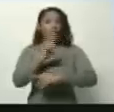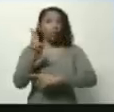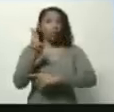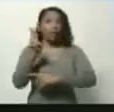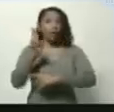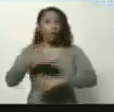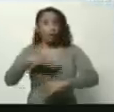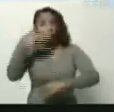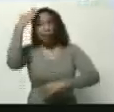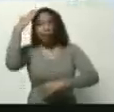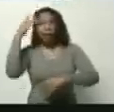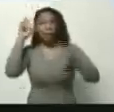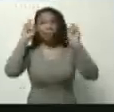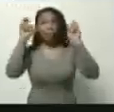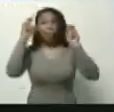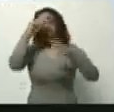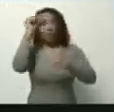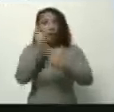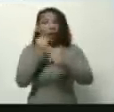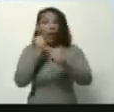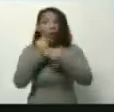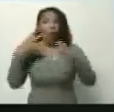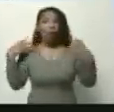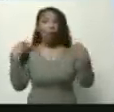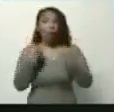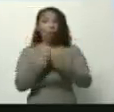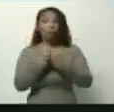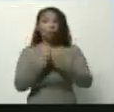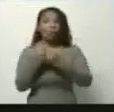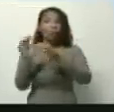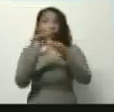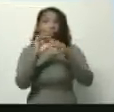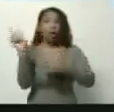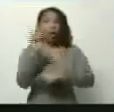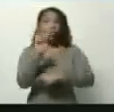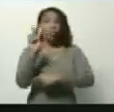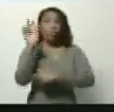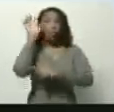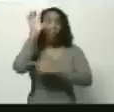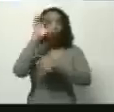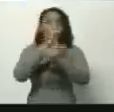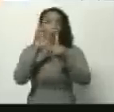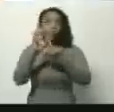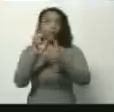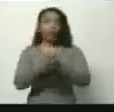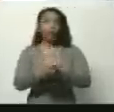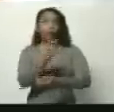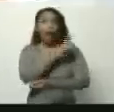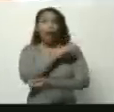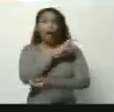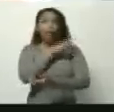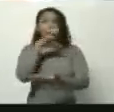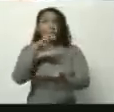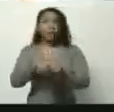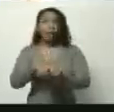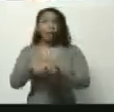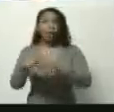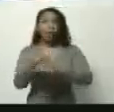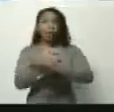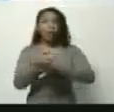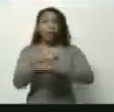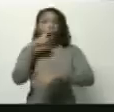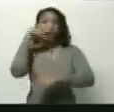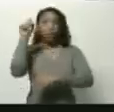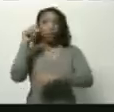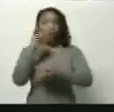Irán en el contexto del trabajo conjunto y la amistad que une a ambas culturas. El jefe de Estado y de Gobierno, Nicolás Maduro Moros,